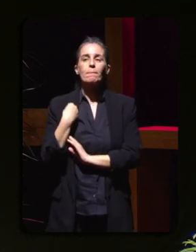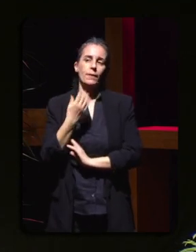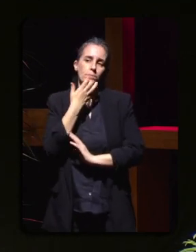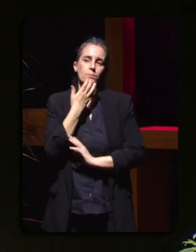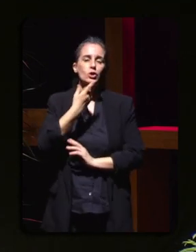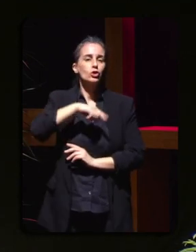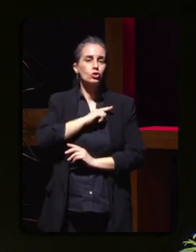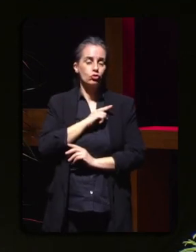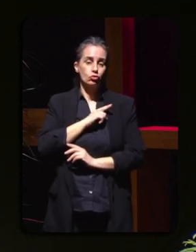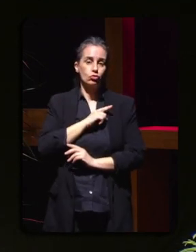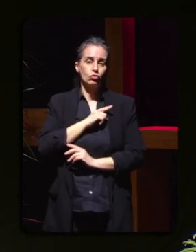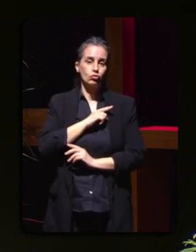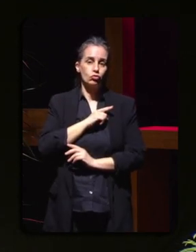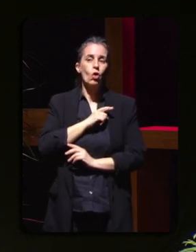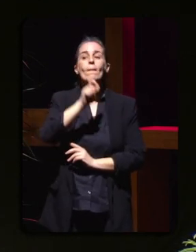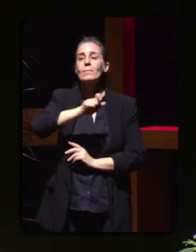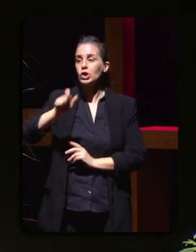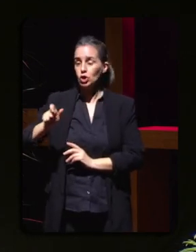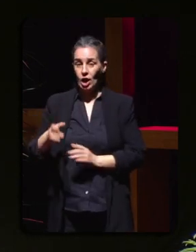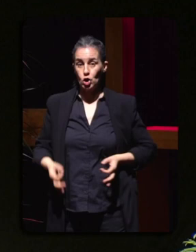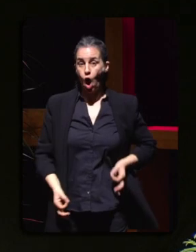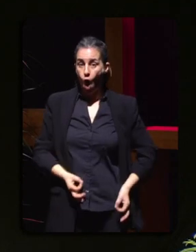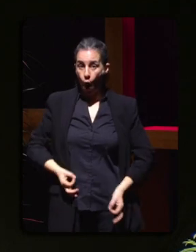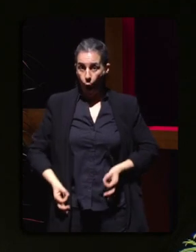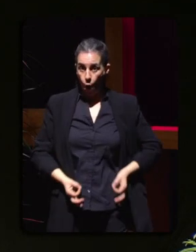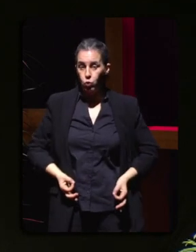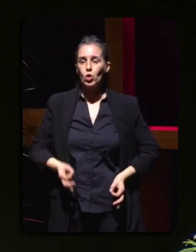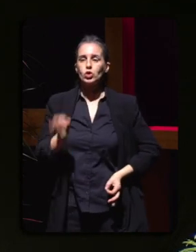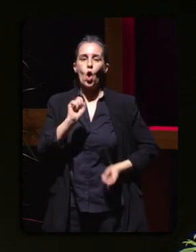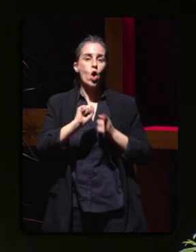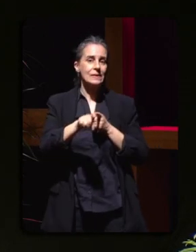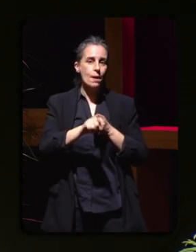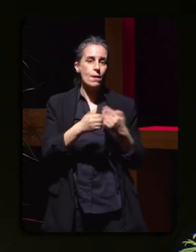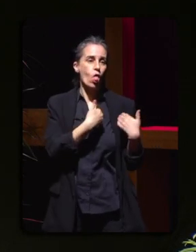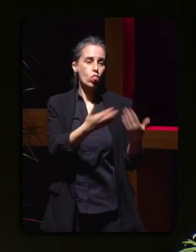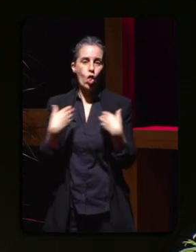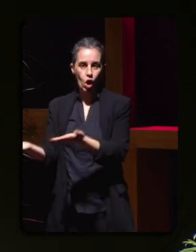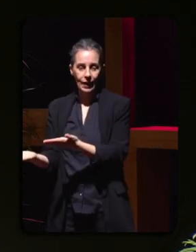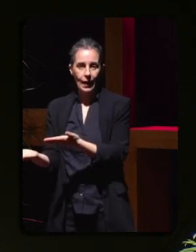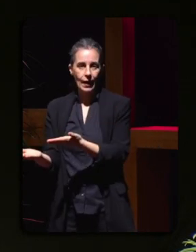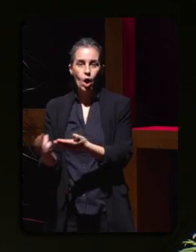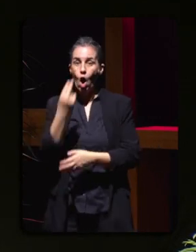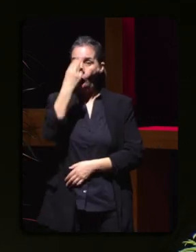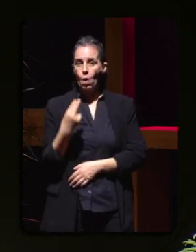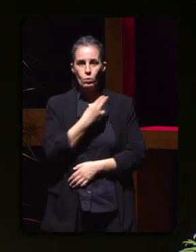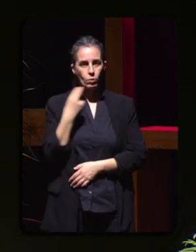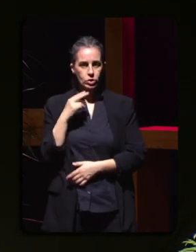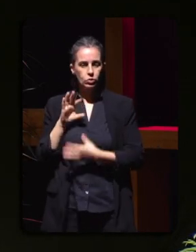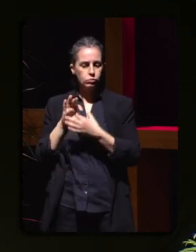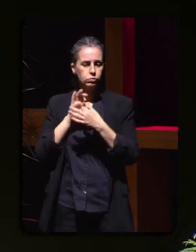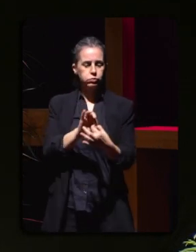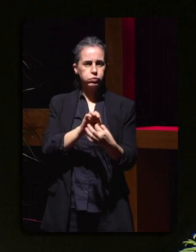donamos cuando quienes donan aquí óvulos o semen no tienen ningún compromiso con el